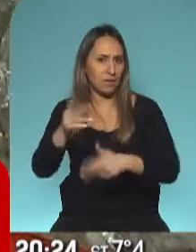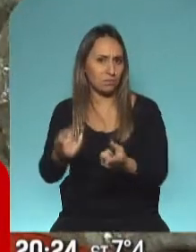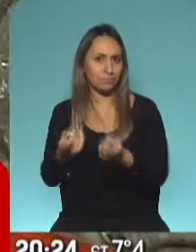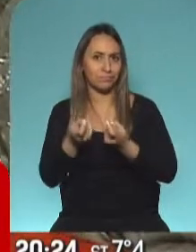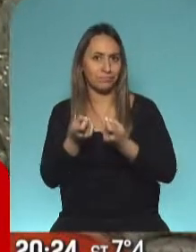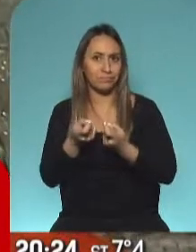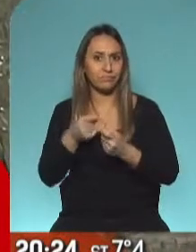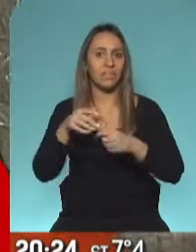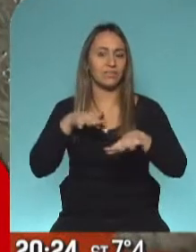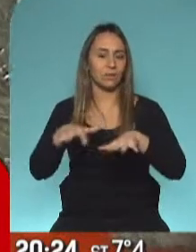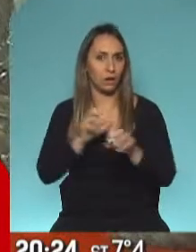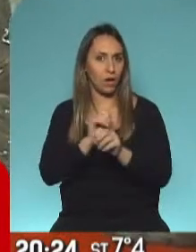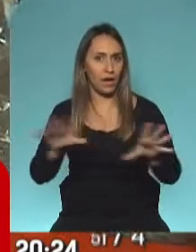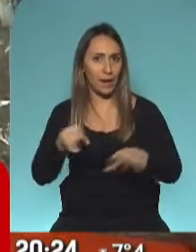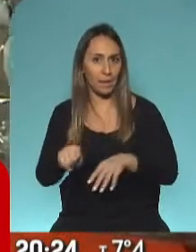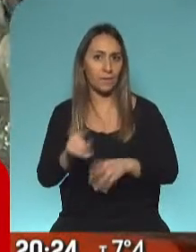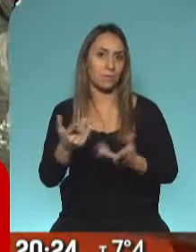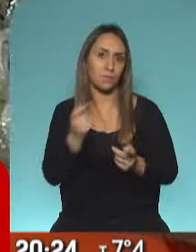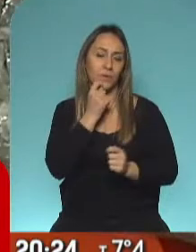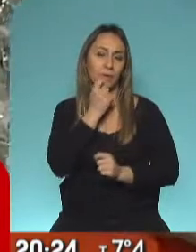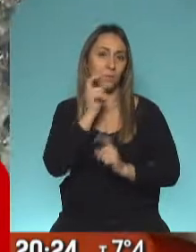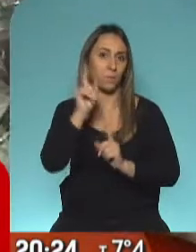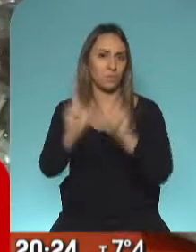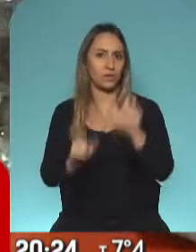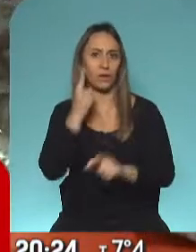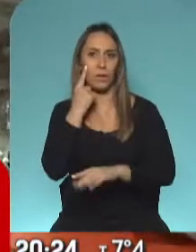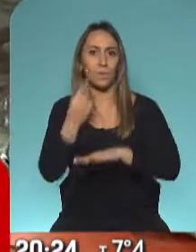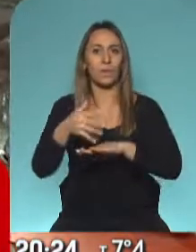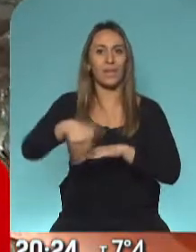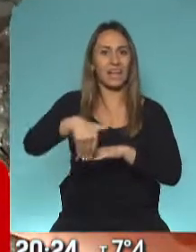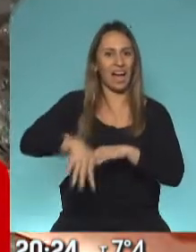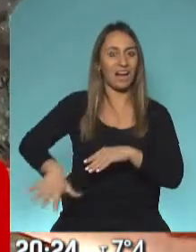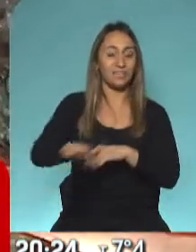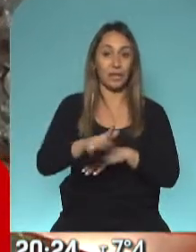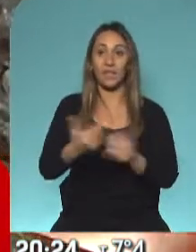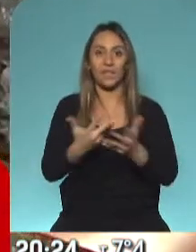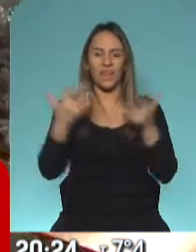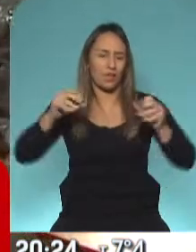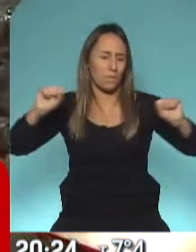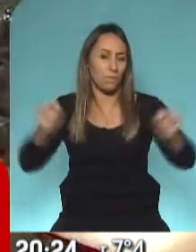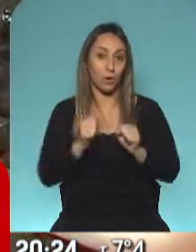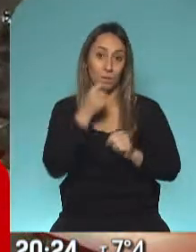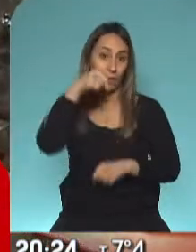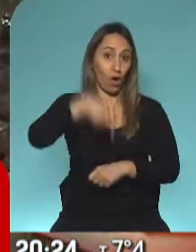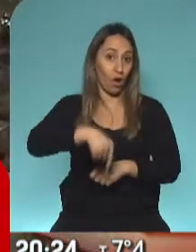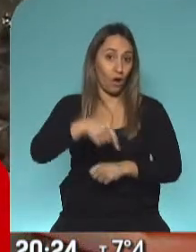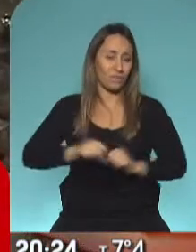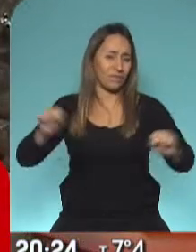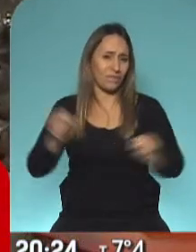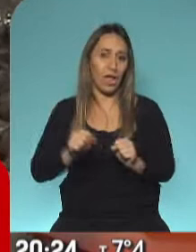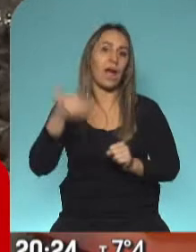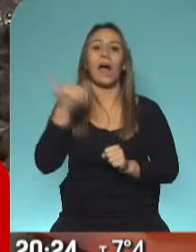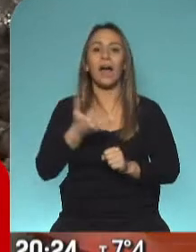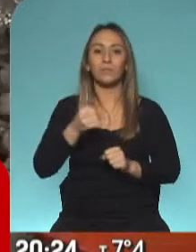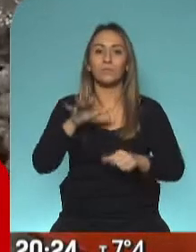una situación extrema como es estar en situación de calle y en los días de mayor frío como hoy se monta un operativo que es el operativo